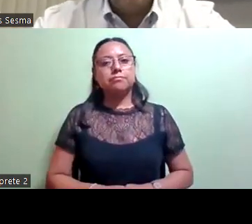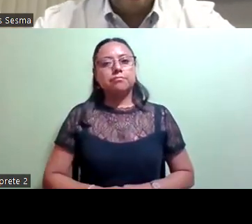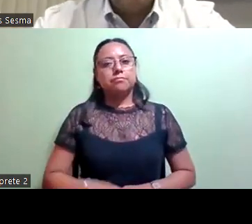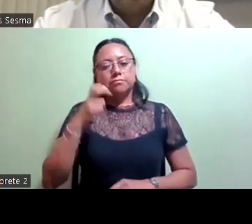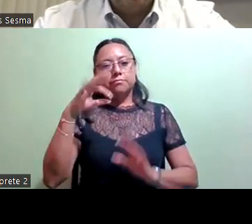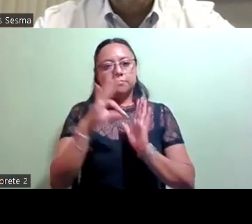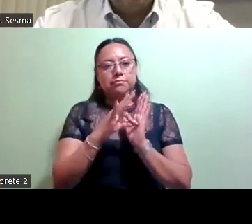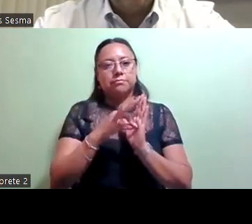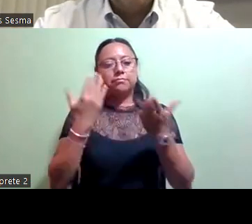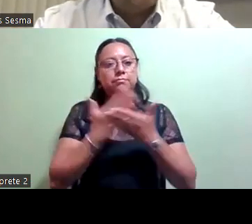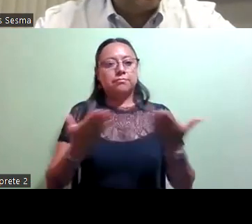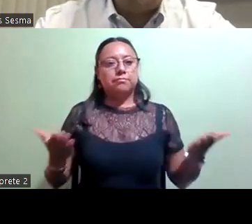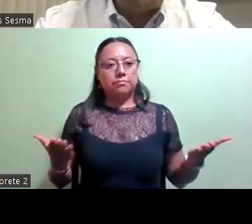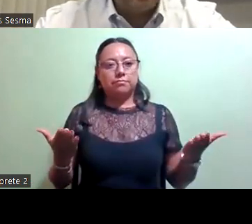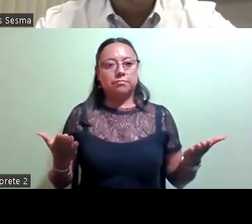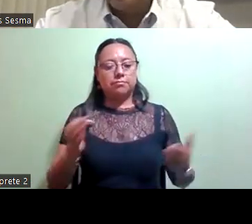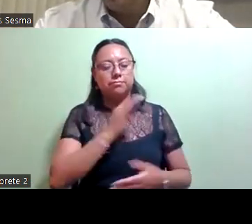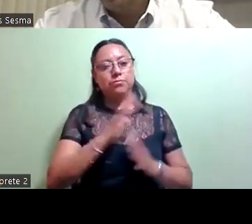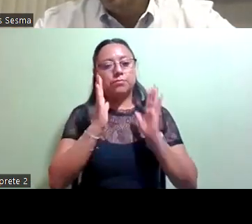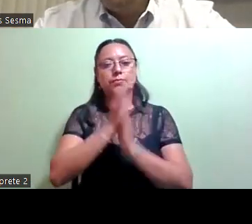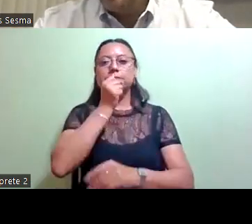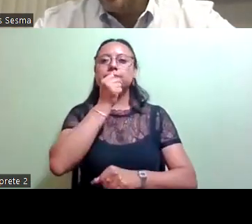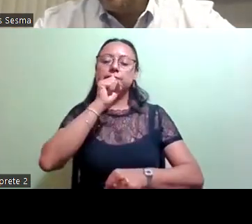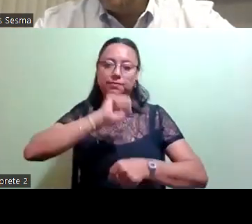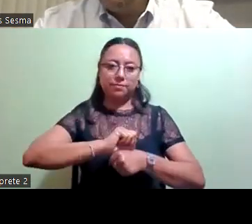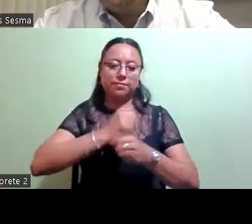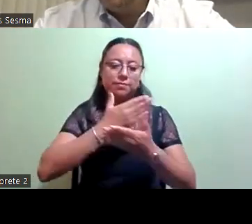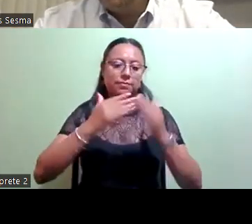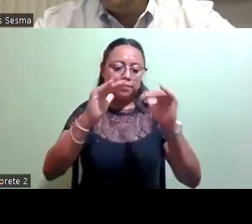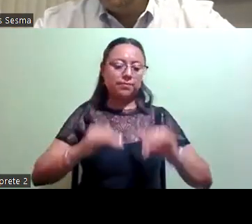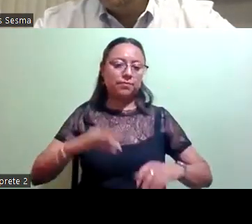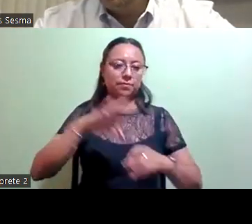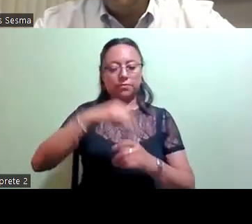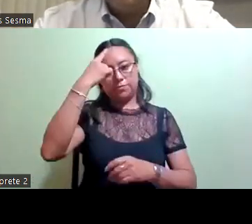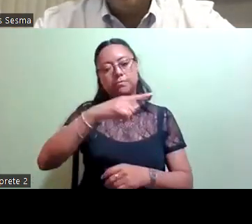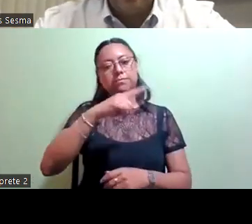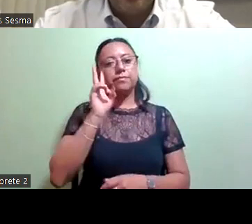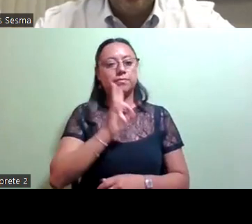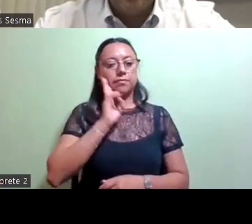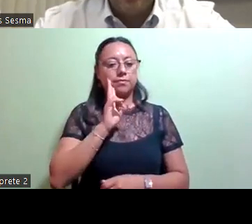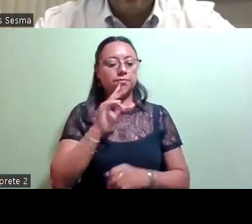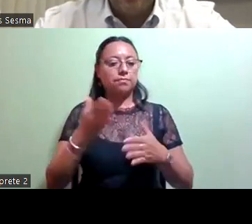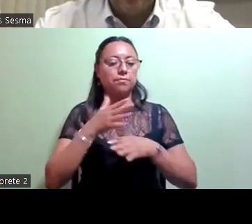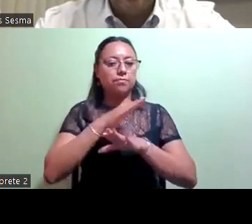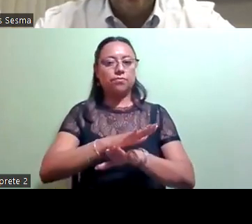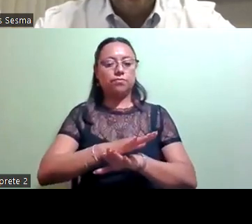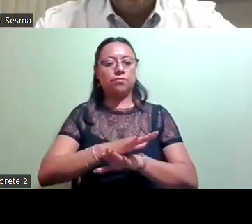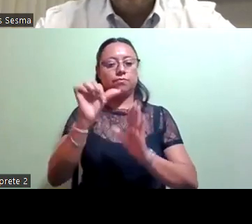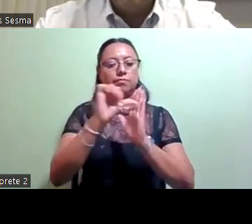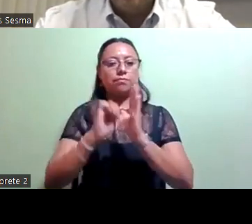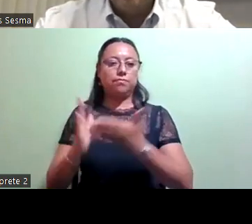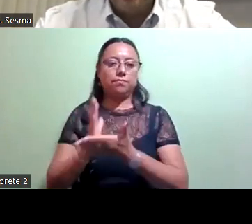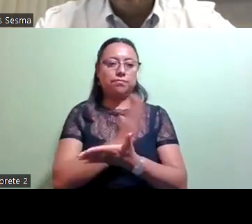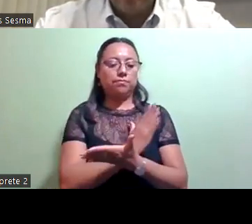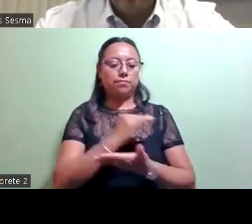punto. Quisiera, podría secretaria pasar a la votación para emitir sobre las reservas, el paquete de las